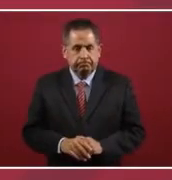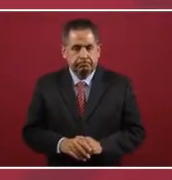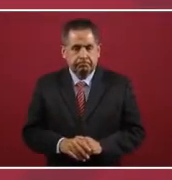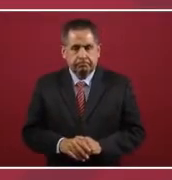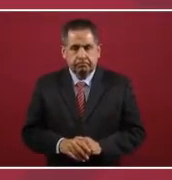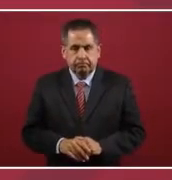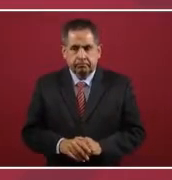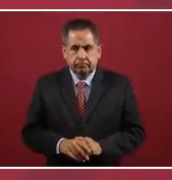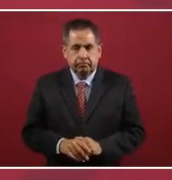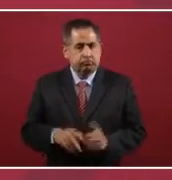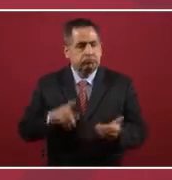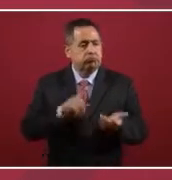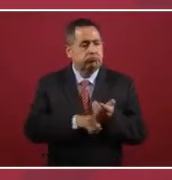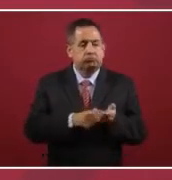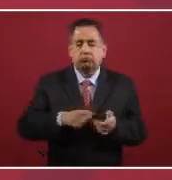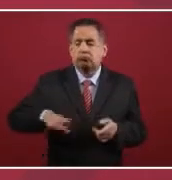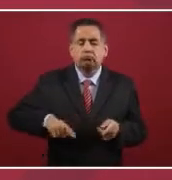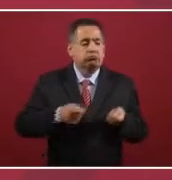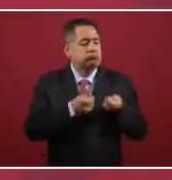del régimen,